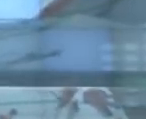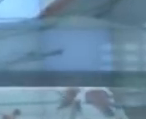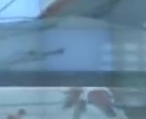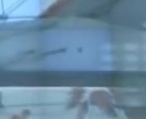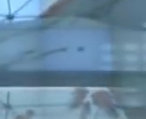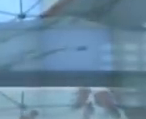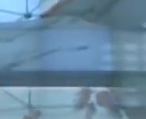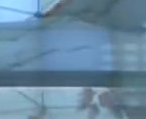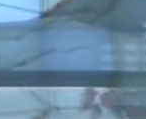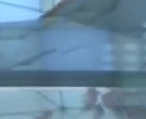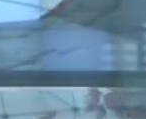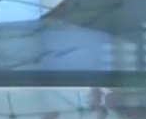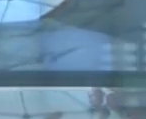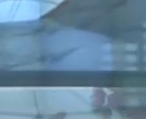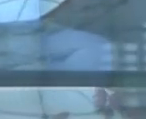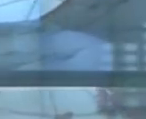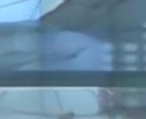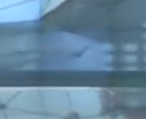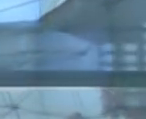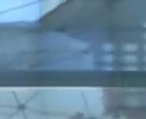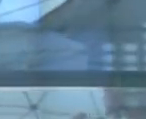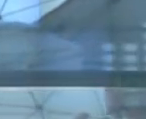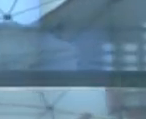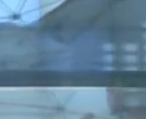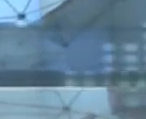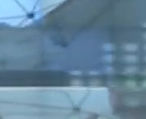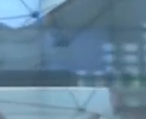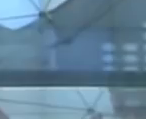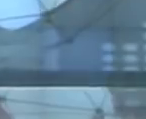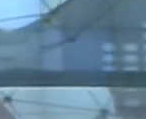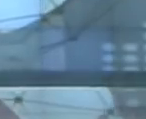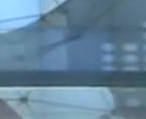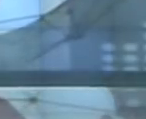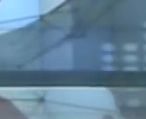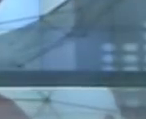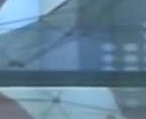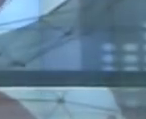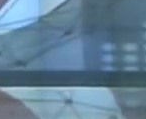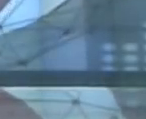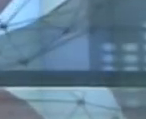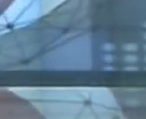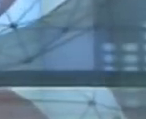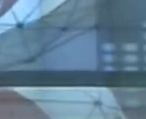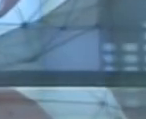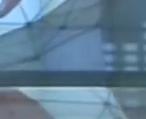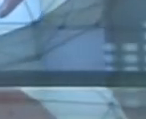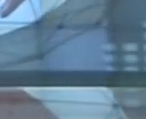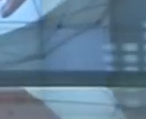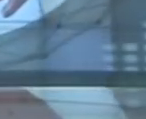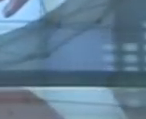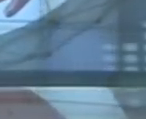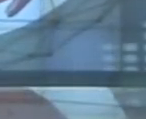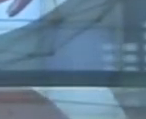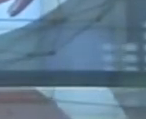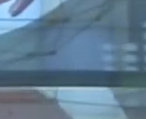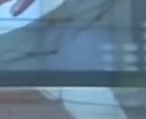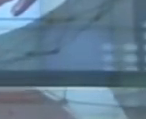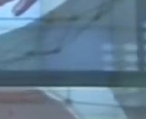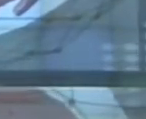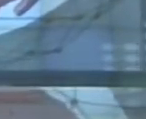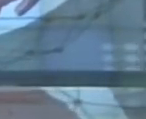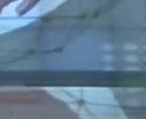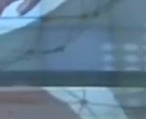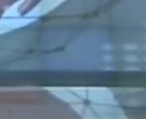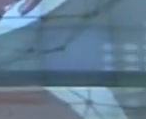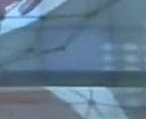brindando todo y cada uno de los argumentos necesarios a nuestra policía para que en tiempos de pandemia, lo ha dicho ahora el ministro Néstor Luis Reverol Torres,